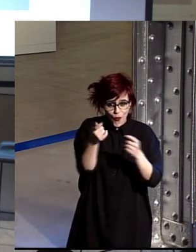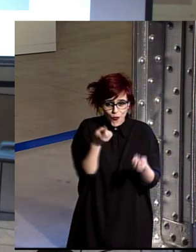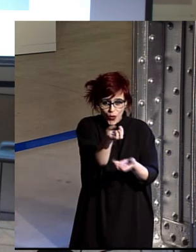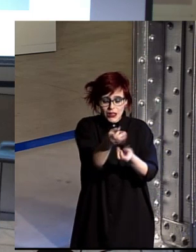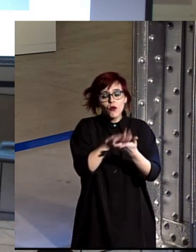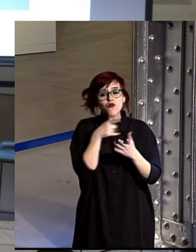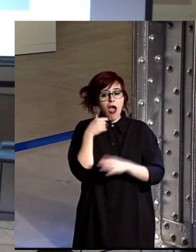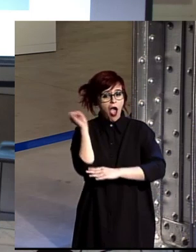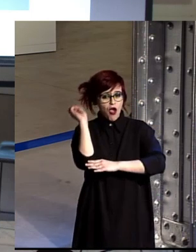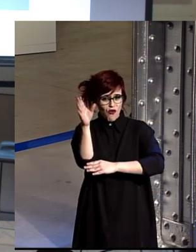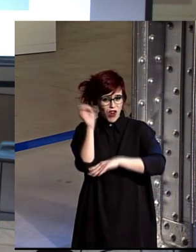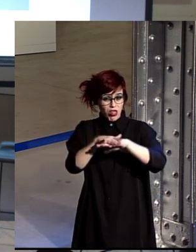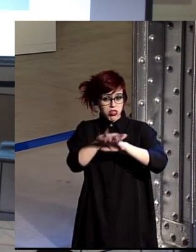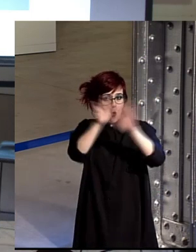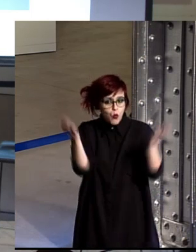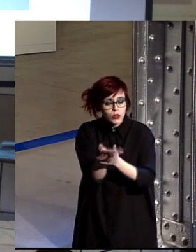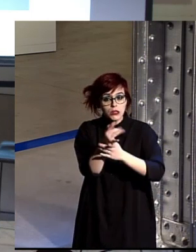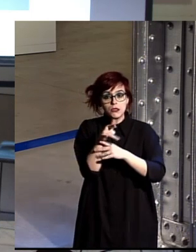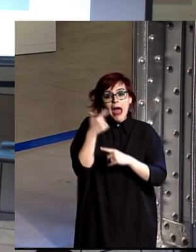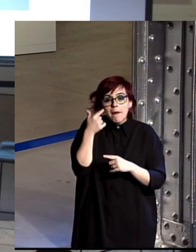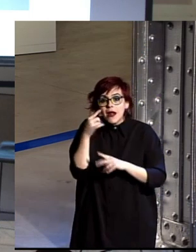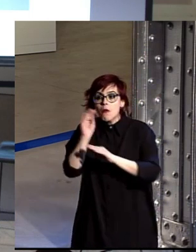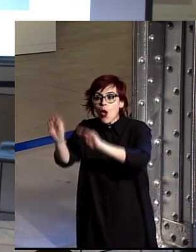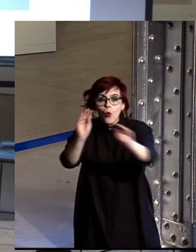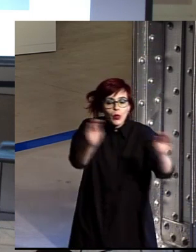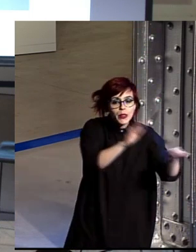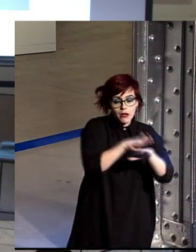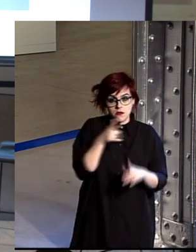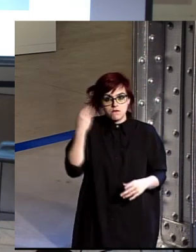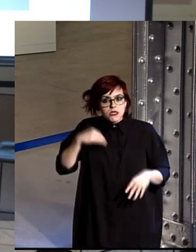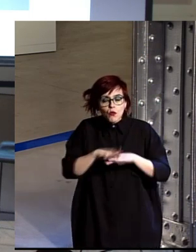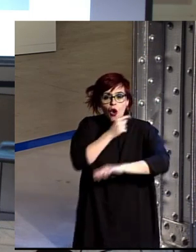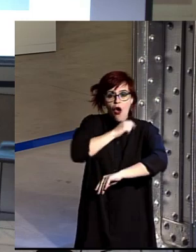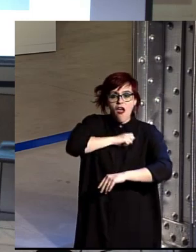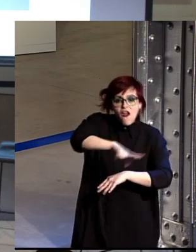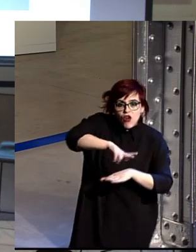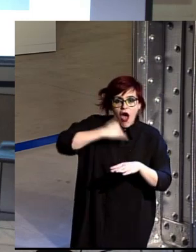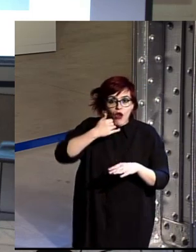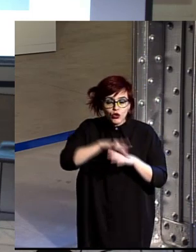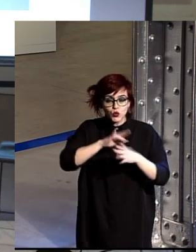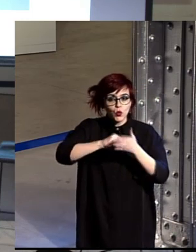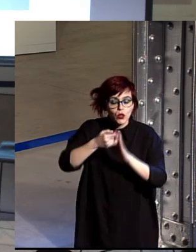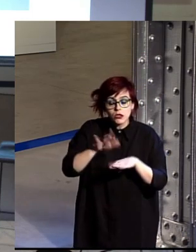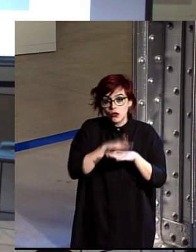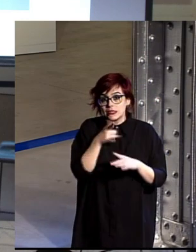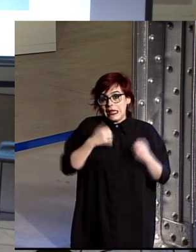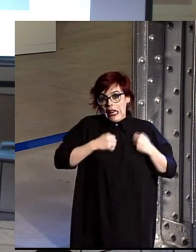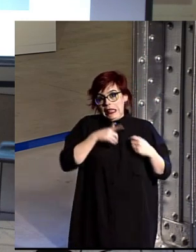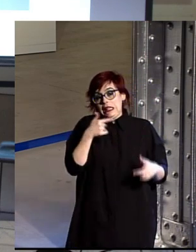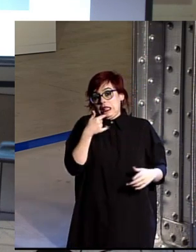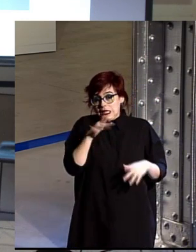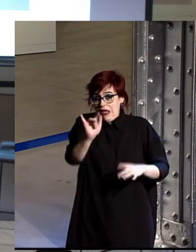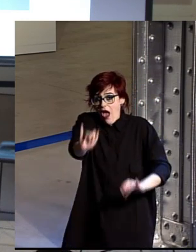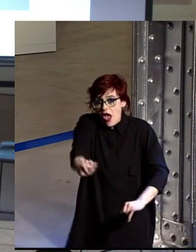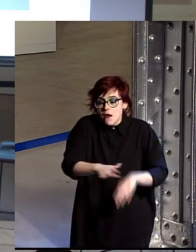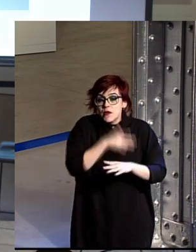multiconferencia donde se saca una lista de, pues yo estoy trabajando en esto, pues yo tengo tal. Y los canadienses dijeron, tenemos este prototipo de vacuna, pero claro, no sabemos si es segura, nunca